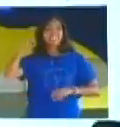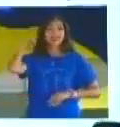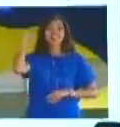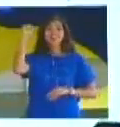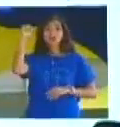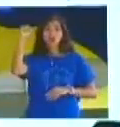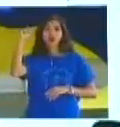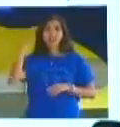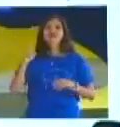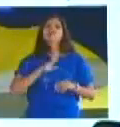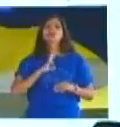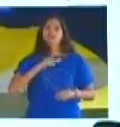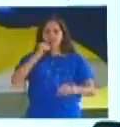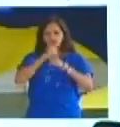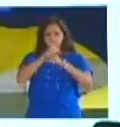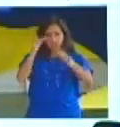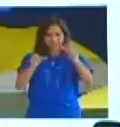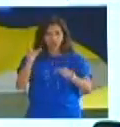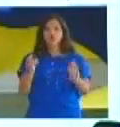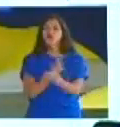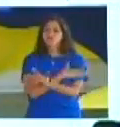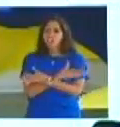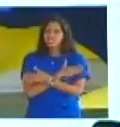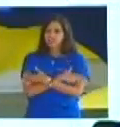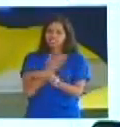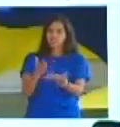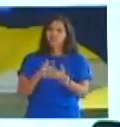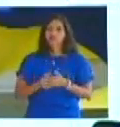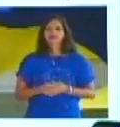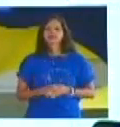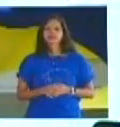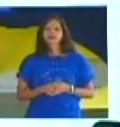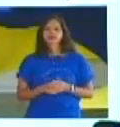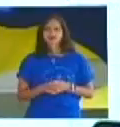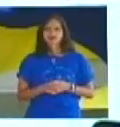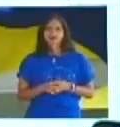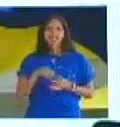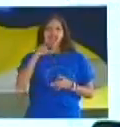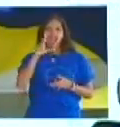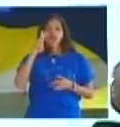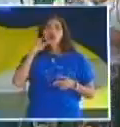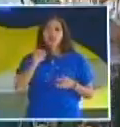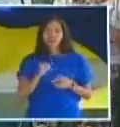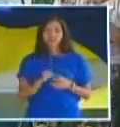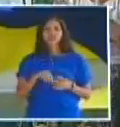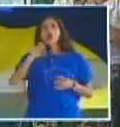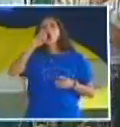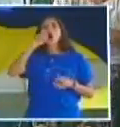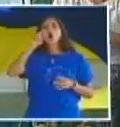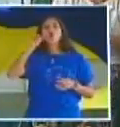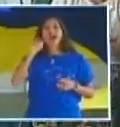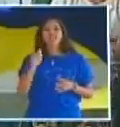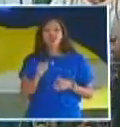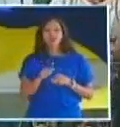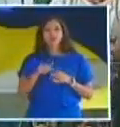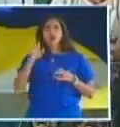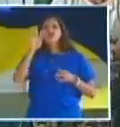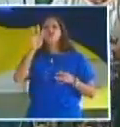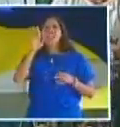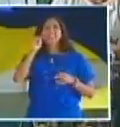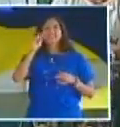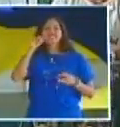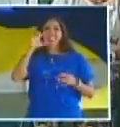victoria es de la clase obrera. Los felicito a Will Rangel, Osvaldo Vera, Francisco